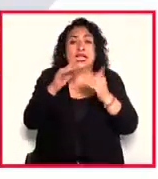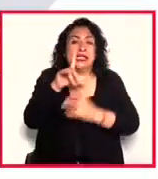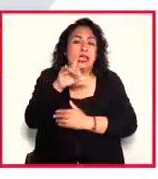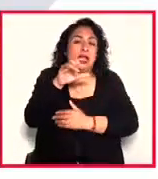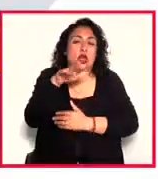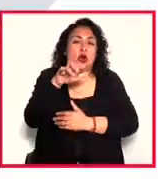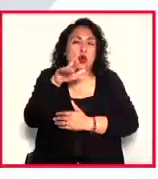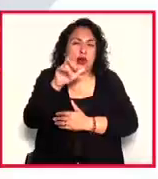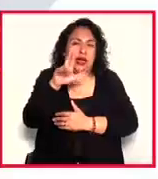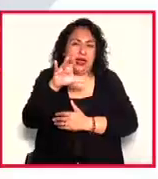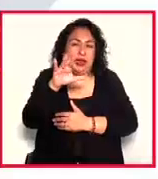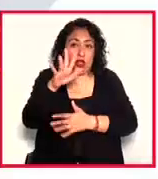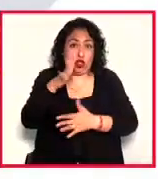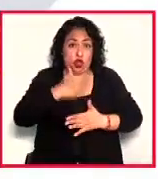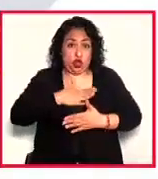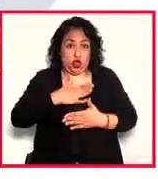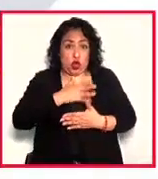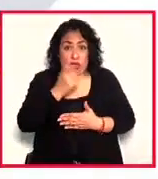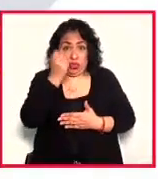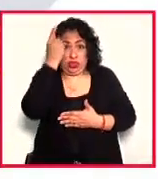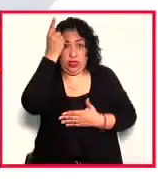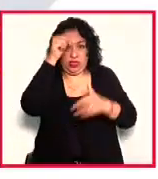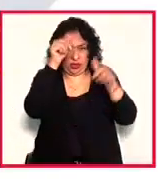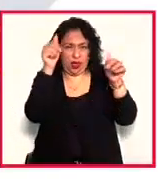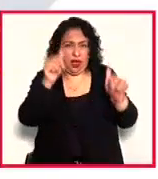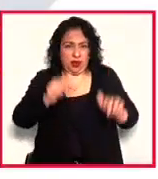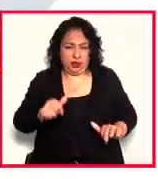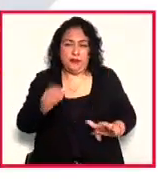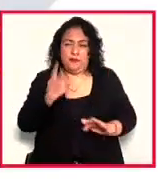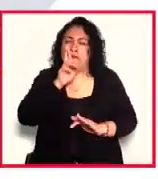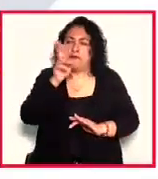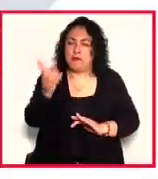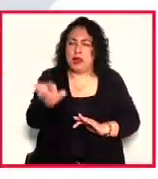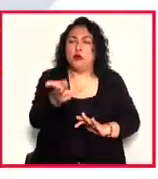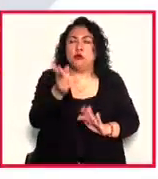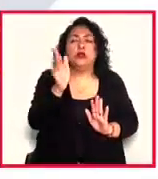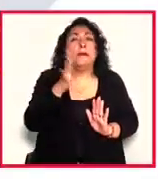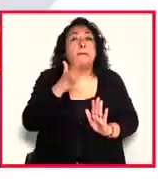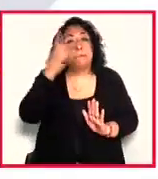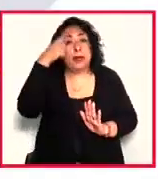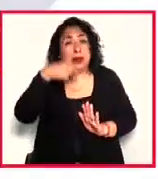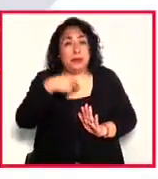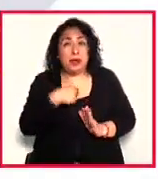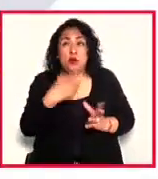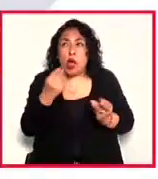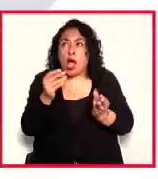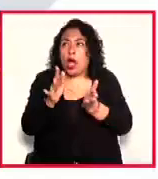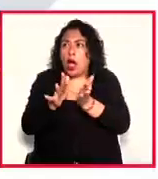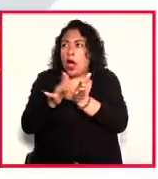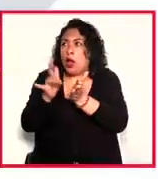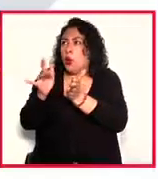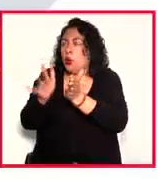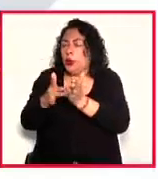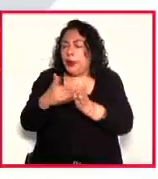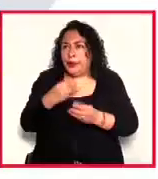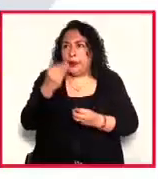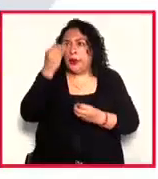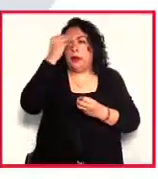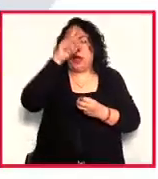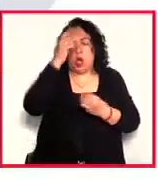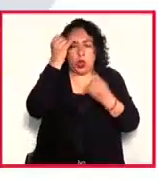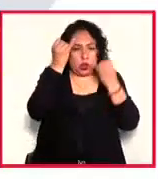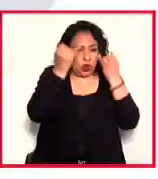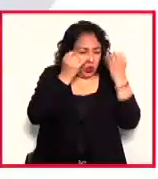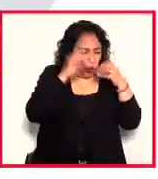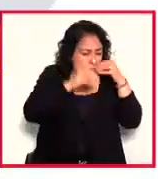Yo como creador, respondiendo a tu pregunta, para mí es una fuente permanente de inspiración, porque todo el tiempo estoy